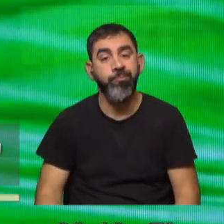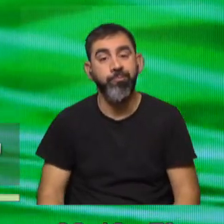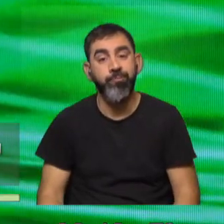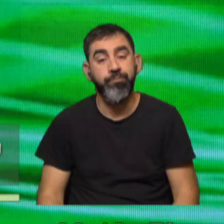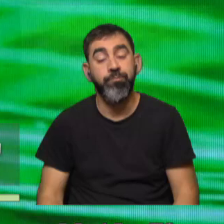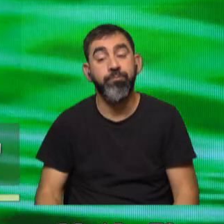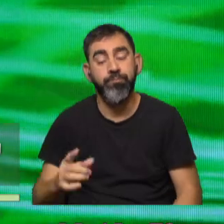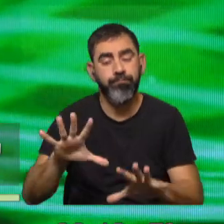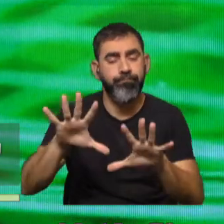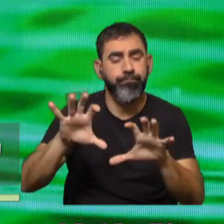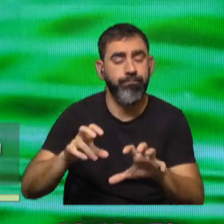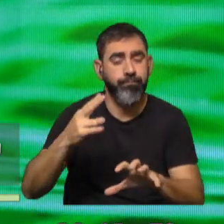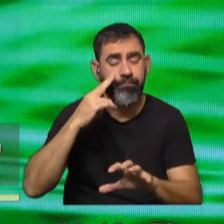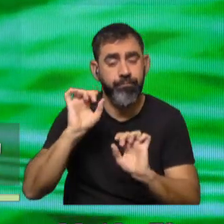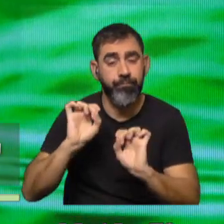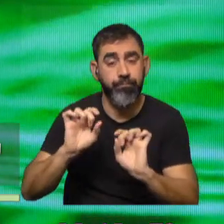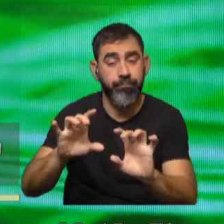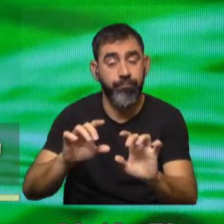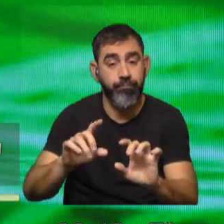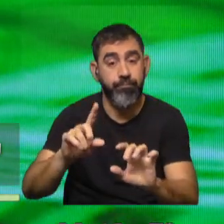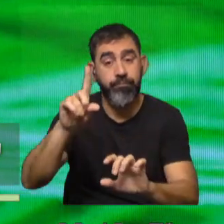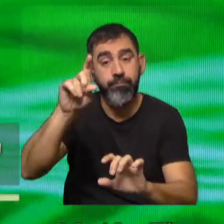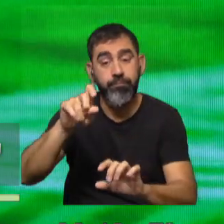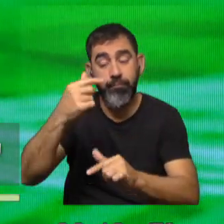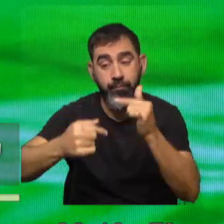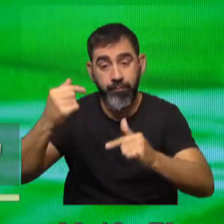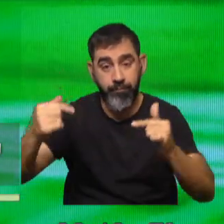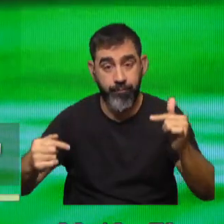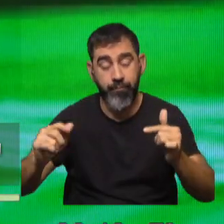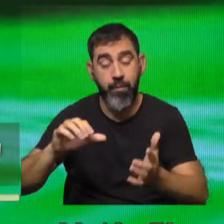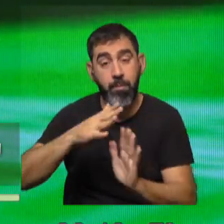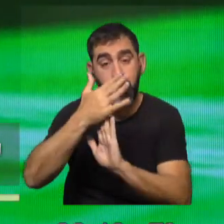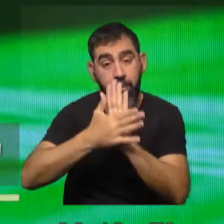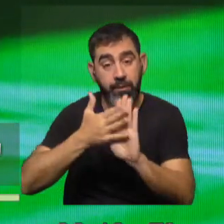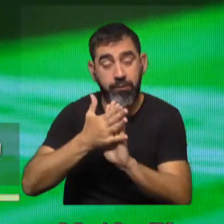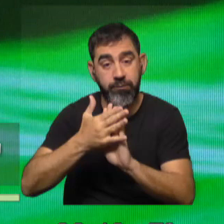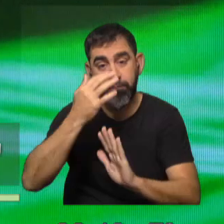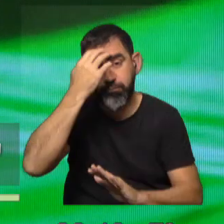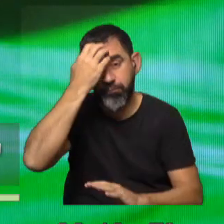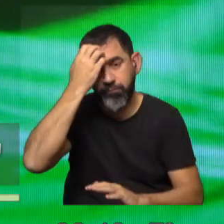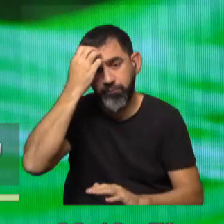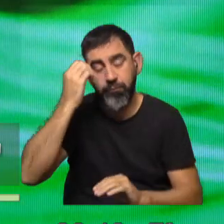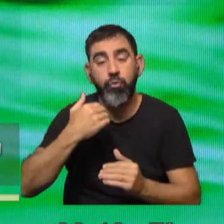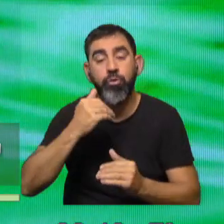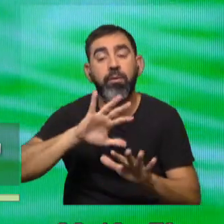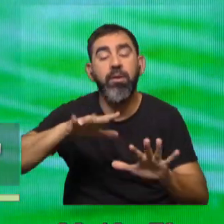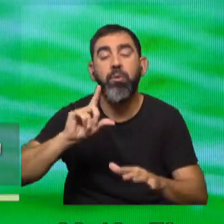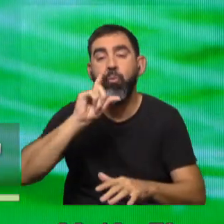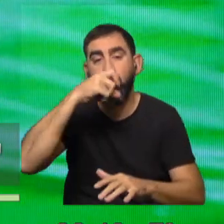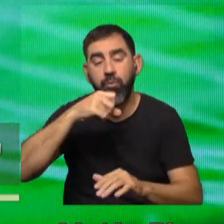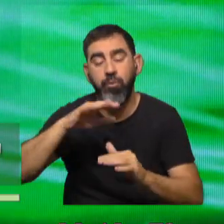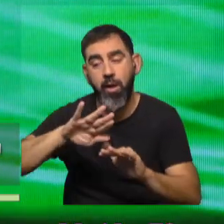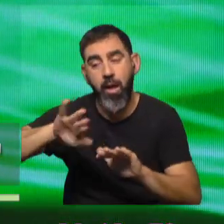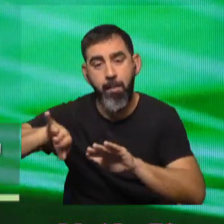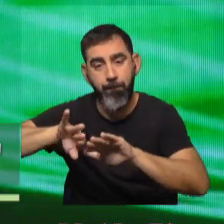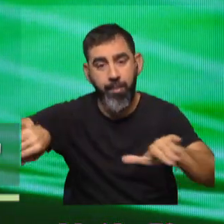esta deterioro y presencia de contaminantes en varias cuencas del país no determina Qué pasó en Montevideo son cuencas